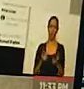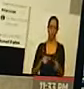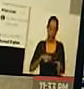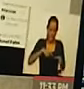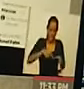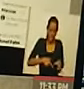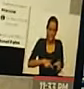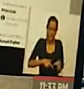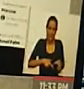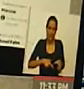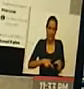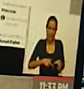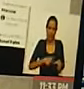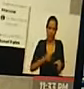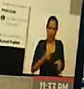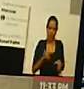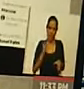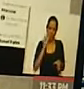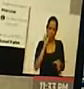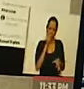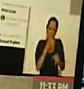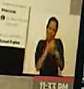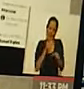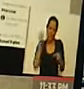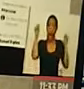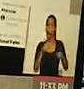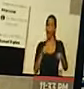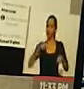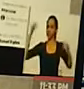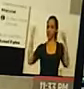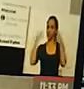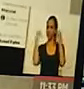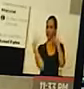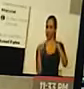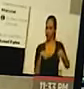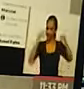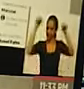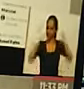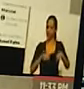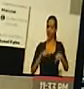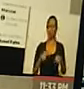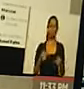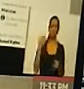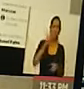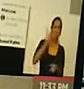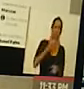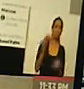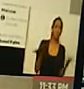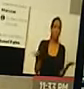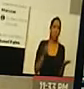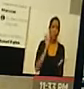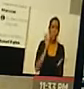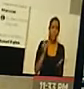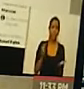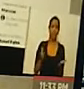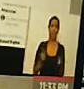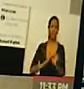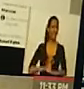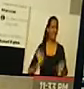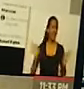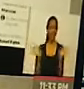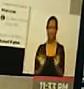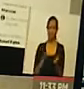Medio, con un poquito de sangre, y ahí está, la prueba evidente y contundente, pero realmente no vemos tampoco ningún momento de nada sobre